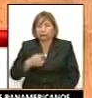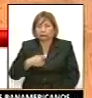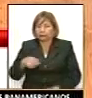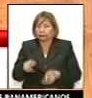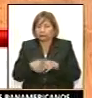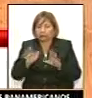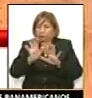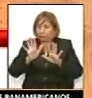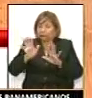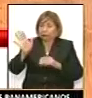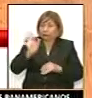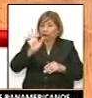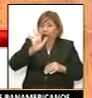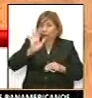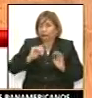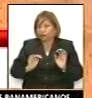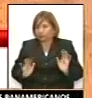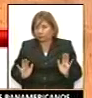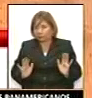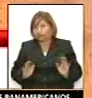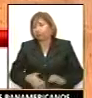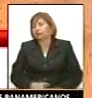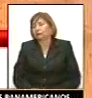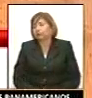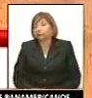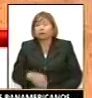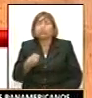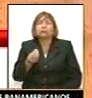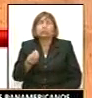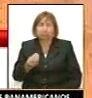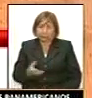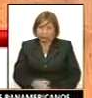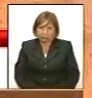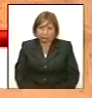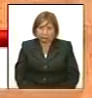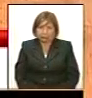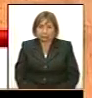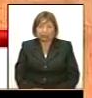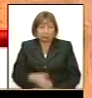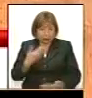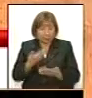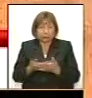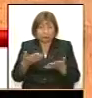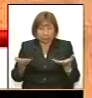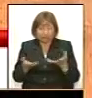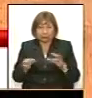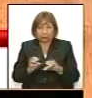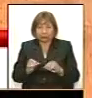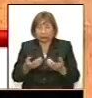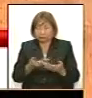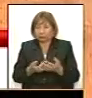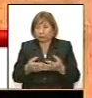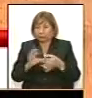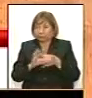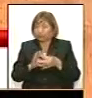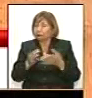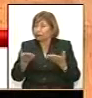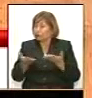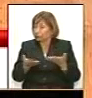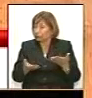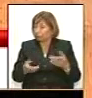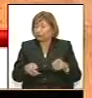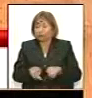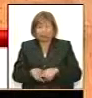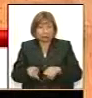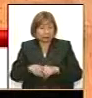digo, no, mejor de lejos nomás, hola. ¿Por qué? Vamos a llegar a esa situación de que nuestras relaciones como seres humanos también se